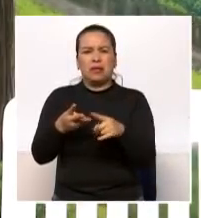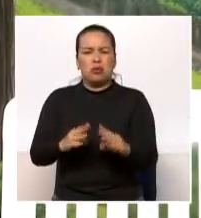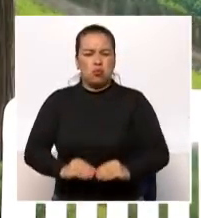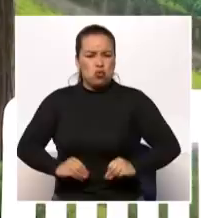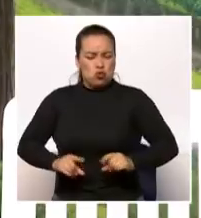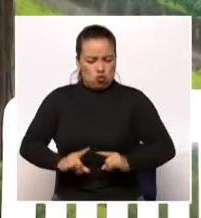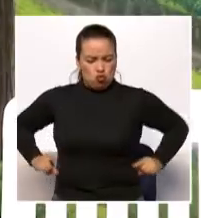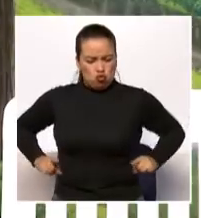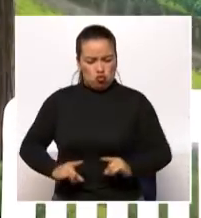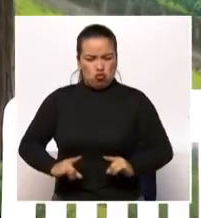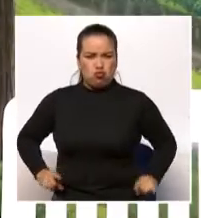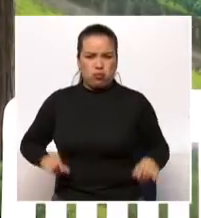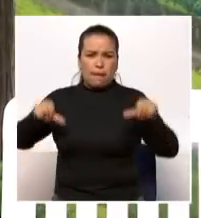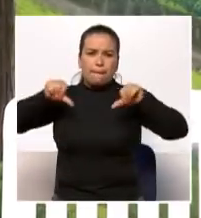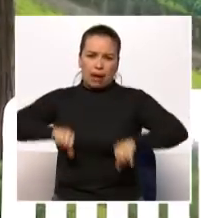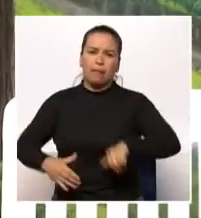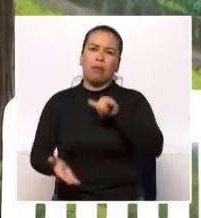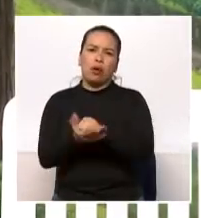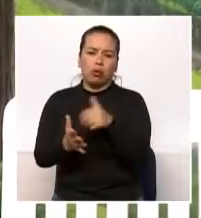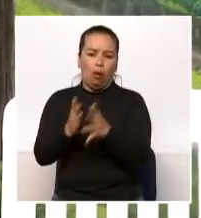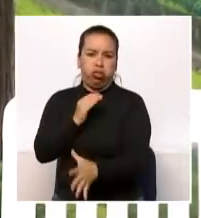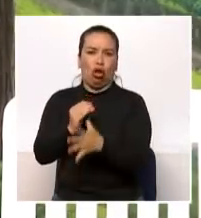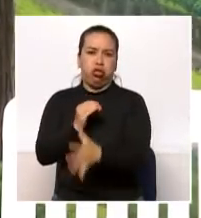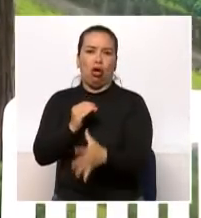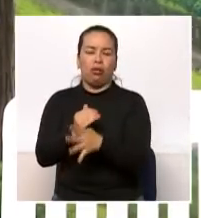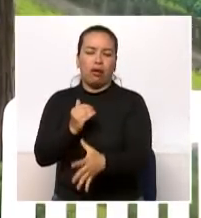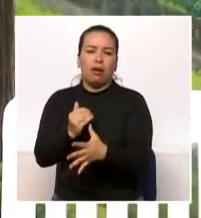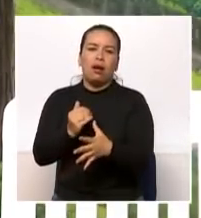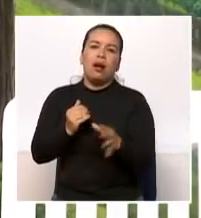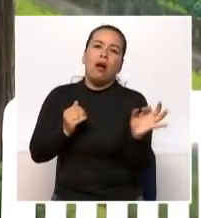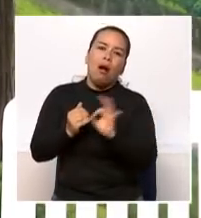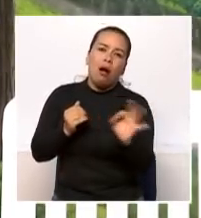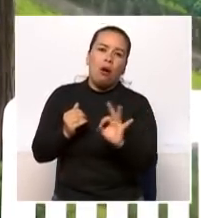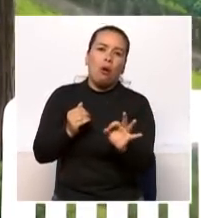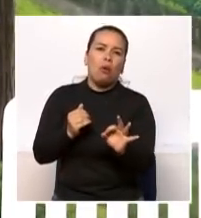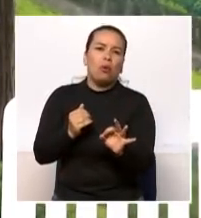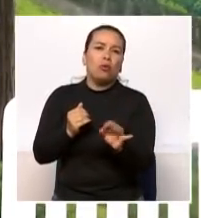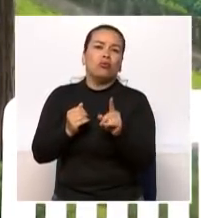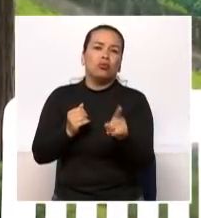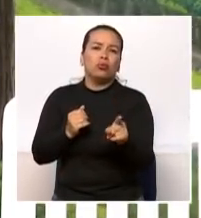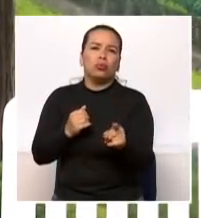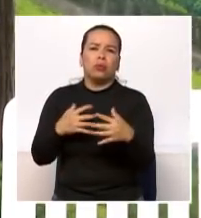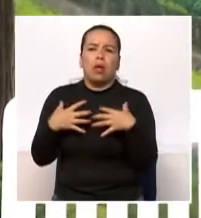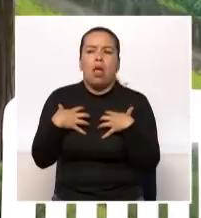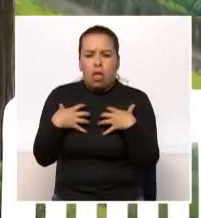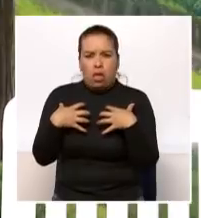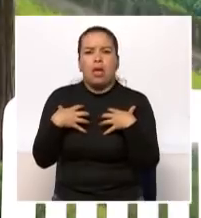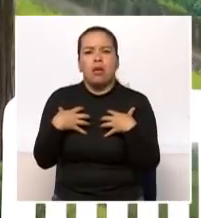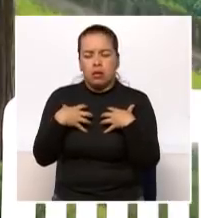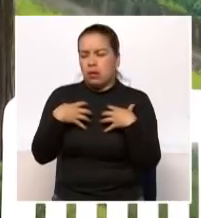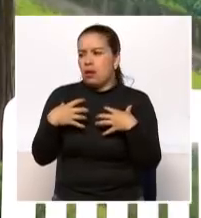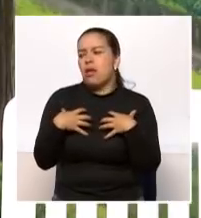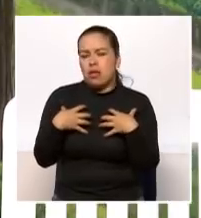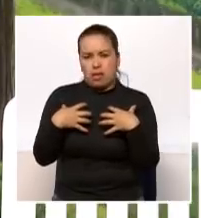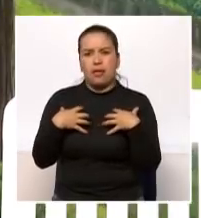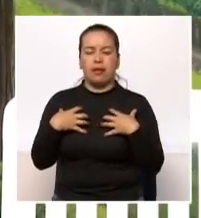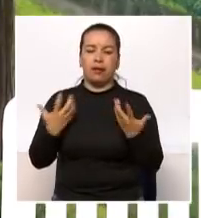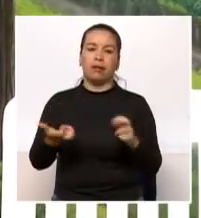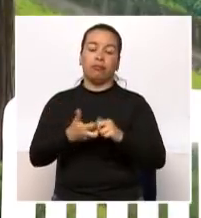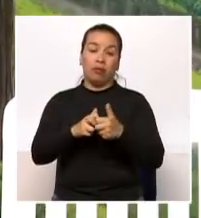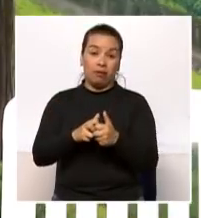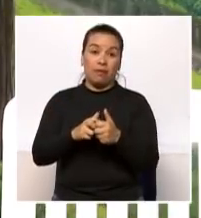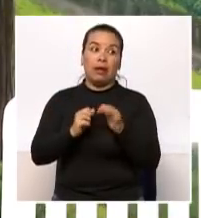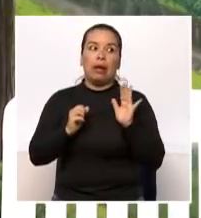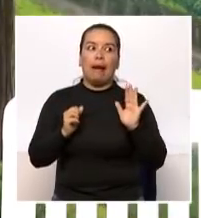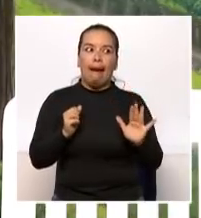sea, malabsorción, entonces por ende produce diarreas, o por el contrario produce síndromes de constipación crónica, ¿cierto? Entonces podemos diagnosticar